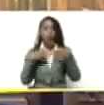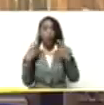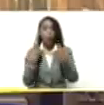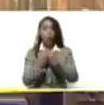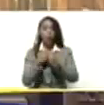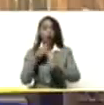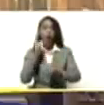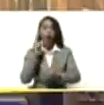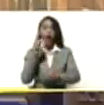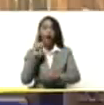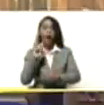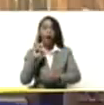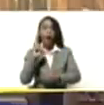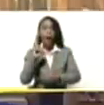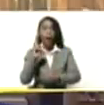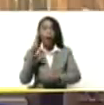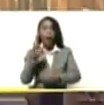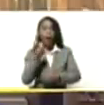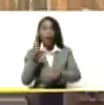economía no petrolera